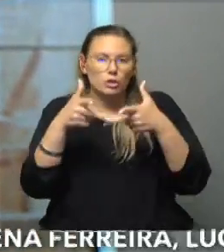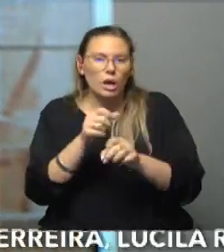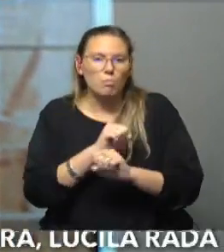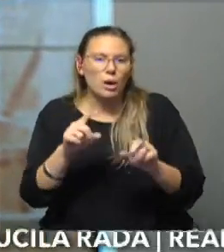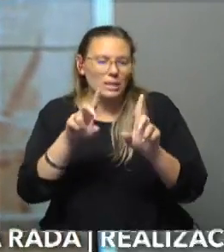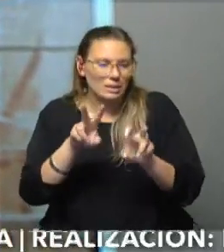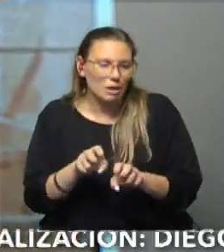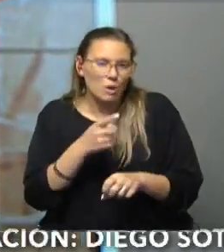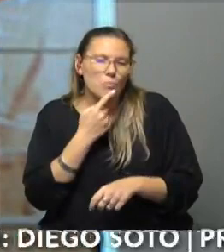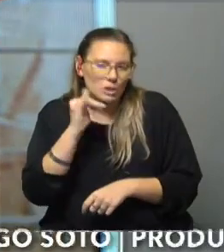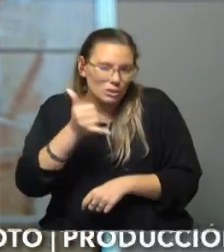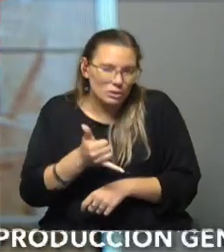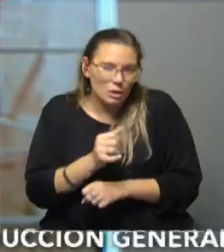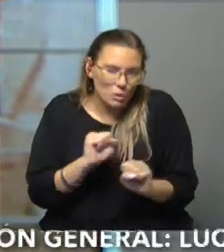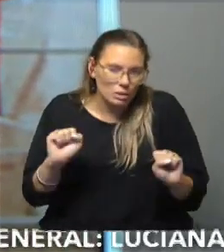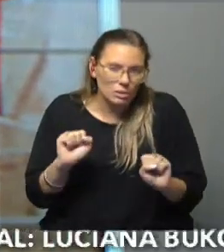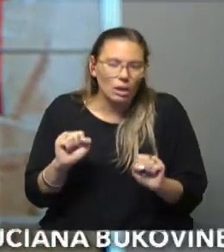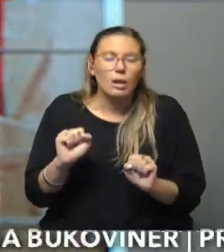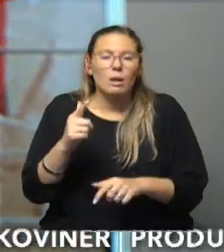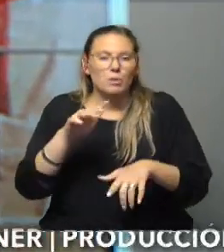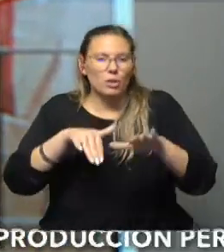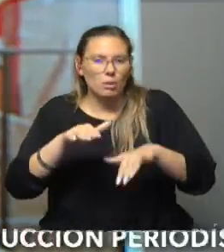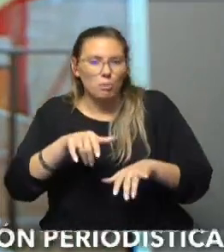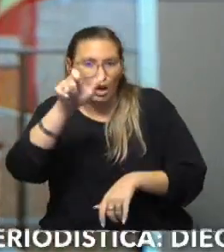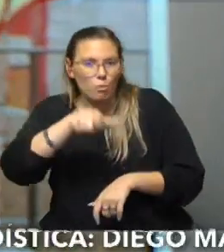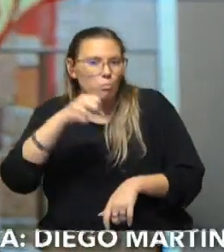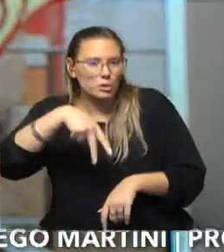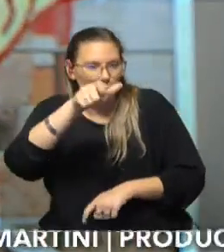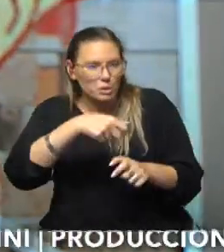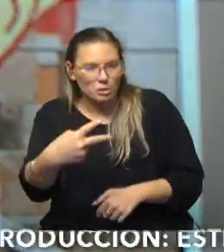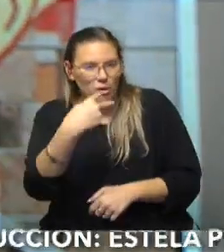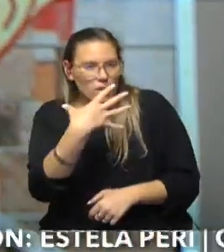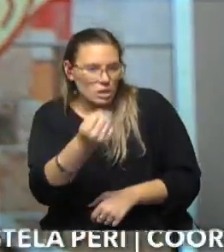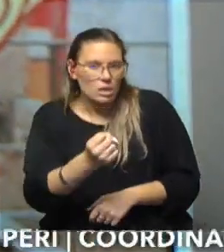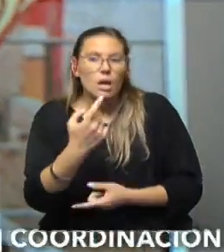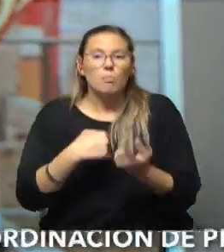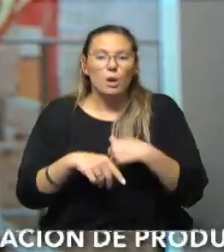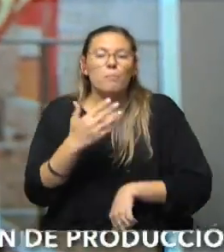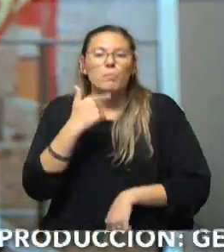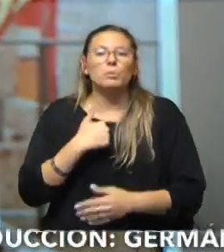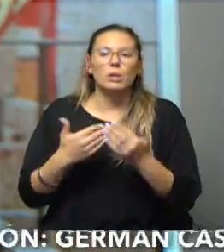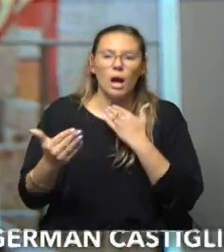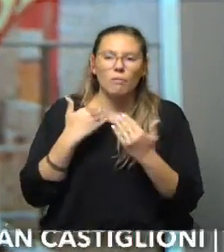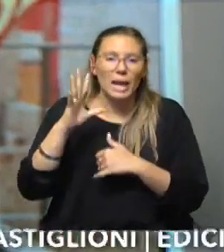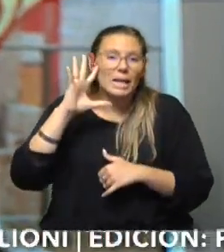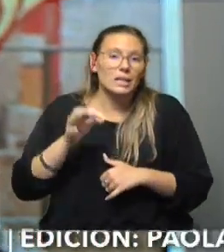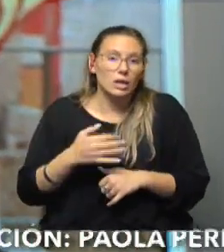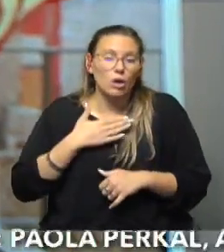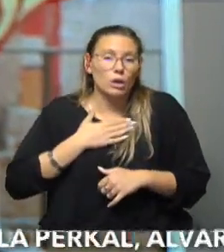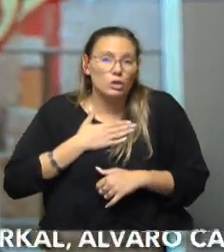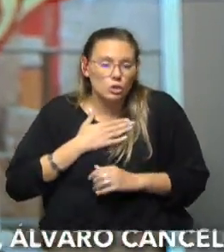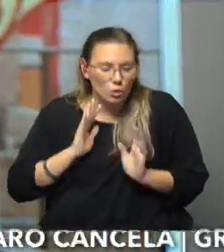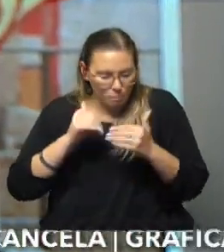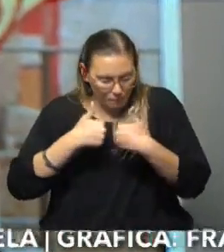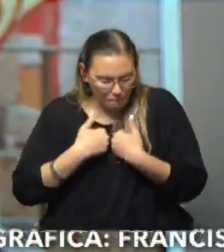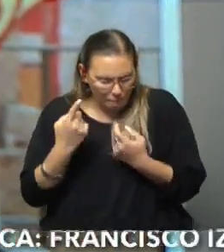ser tomados políticos por lo que fuera, digamos, por la subjetividad del espectador, pero A mí me gusta hablar de lo que creo que me interpela,